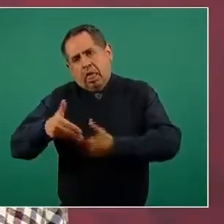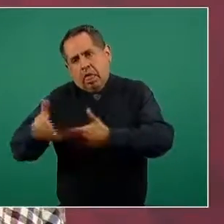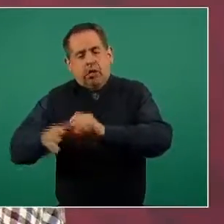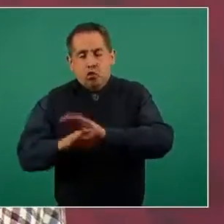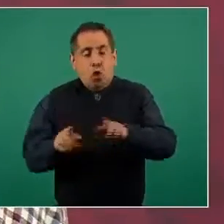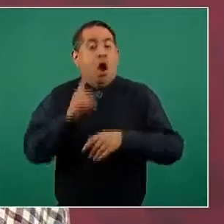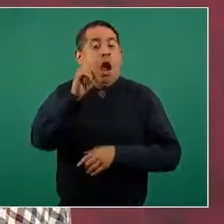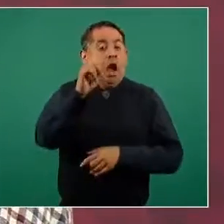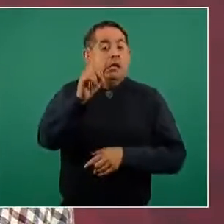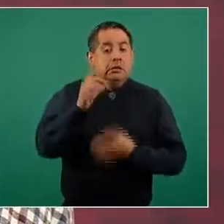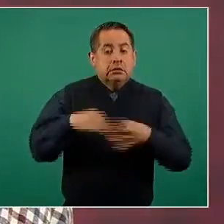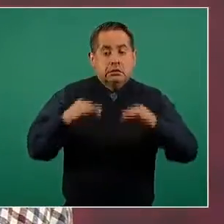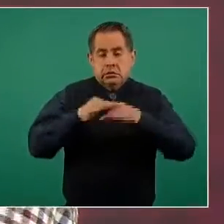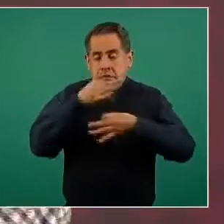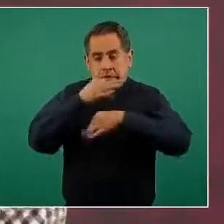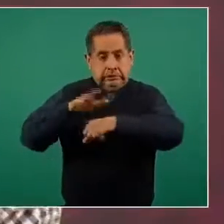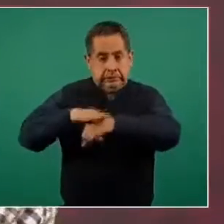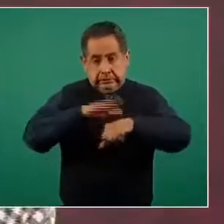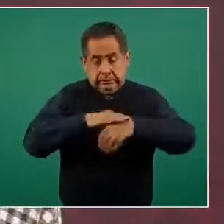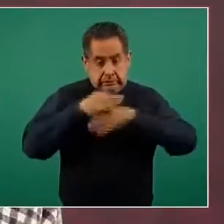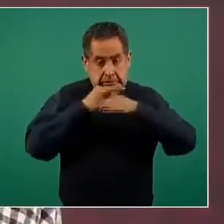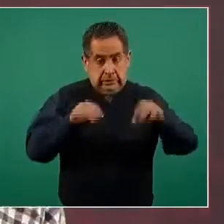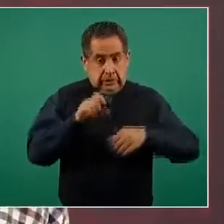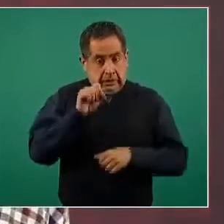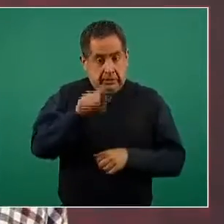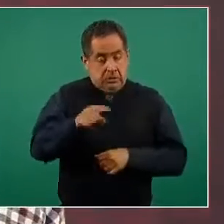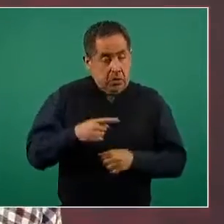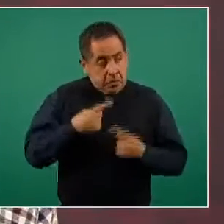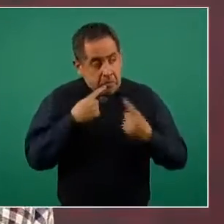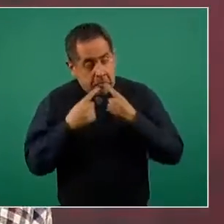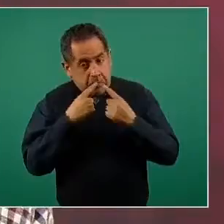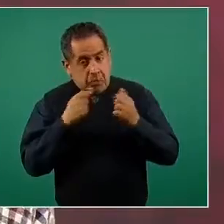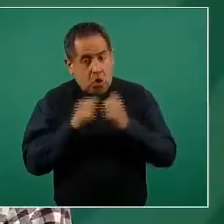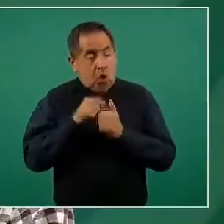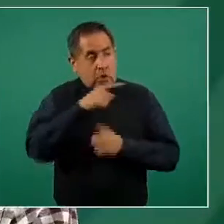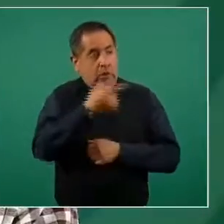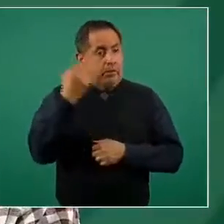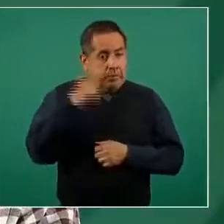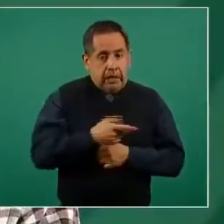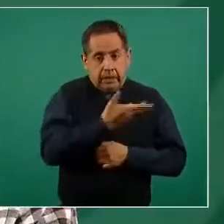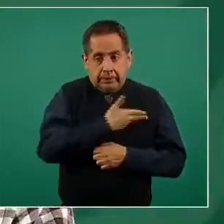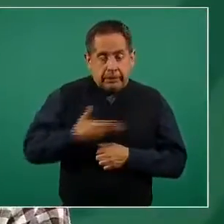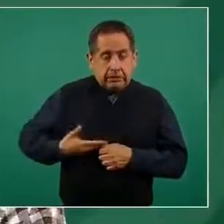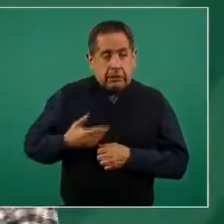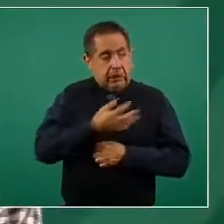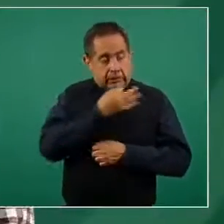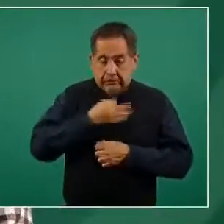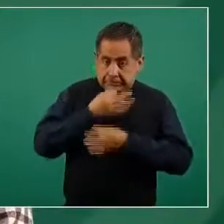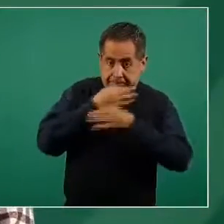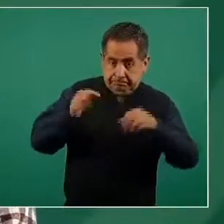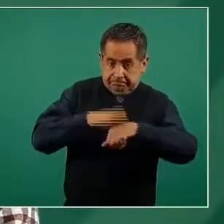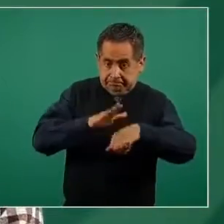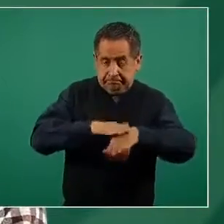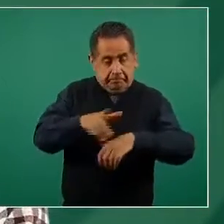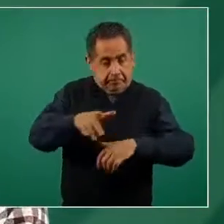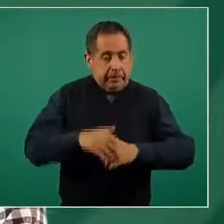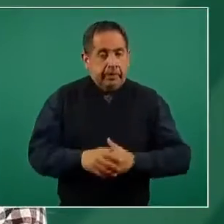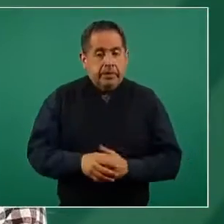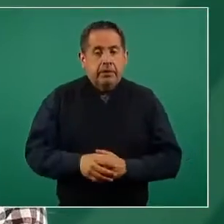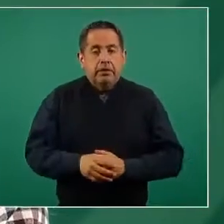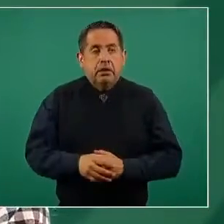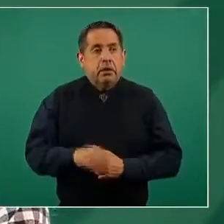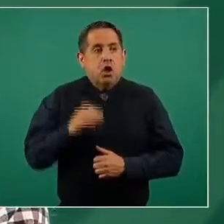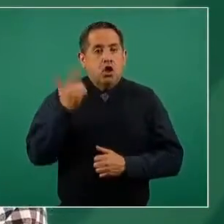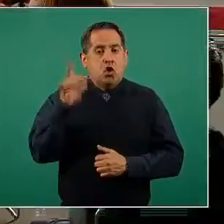una noticia muy importante a compartir, porque es resultado de estas conversaciones y de estas instrucciones del presidente.